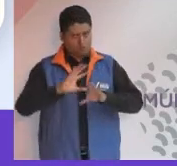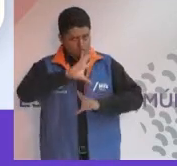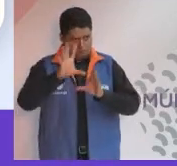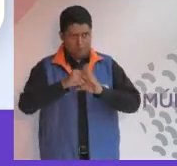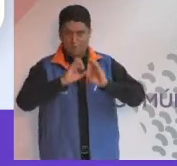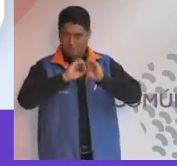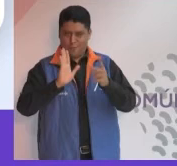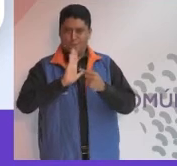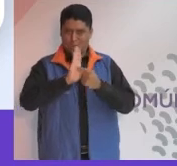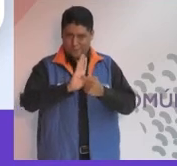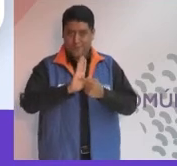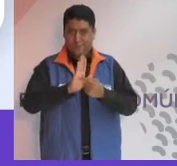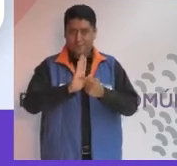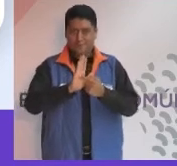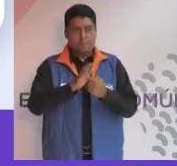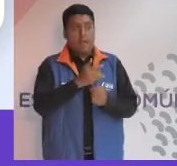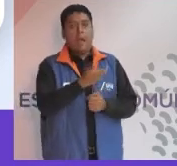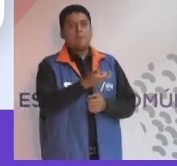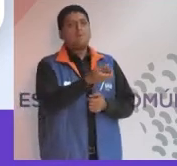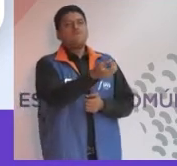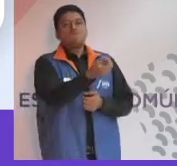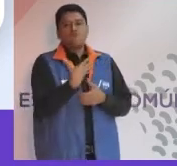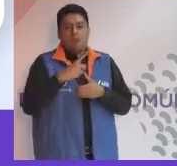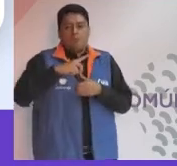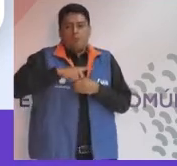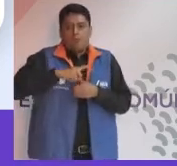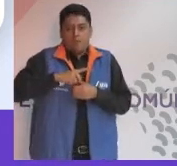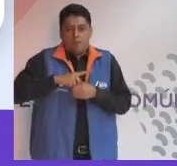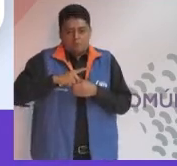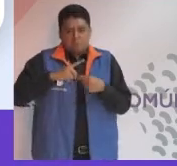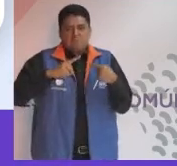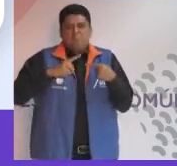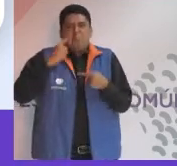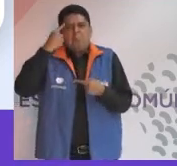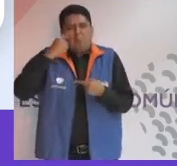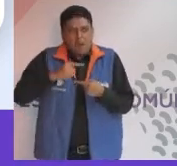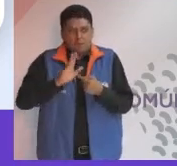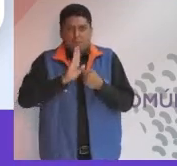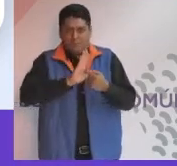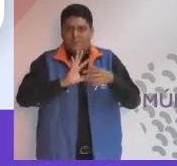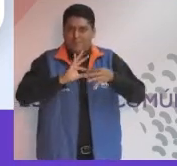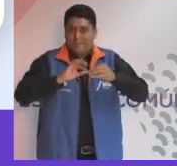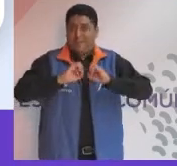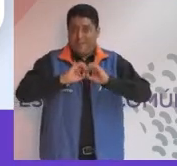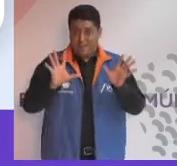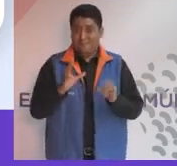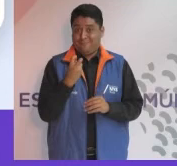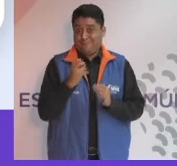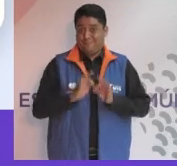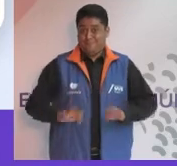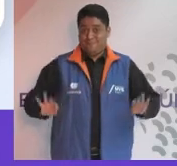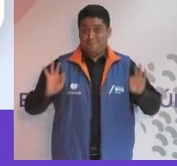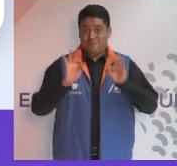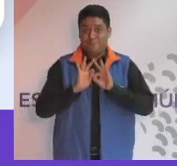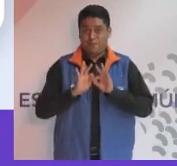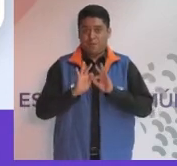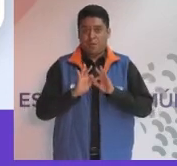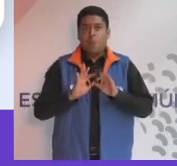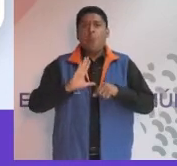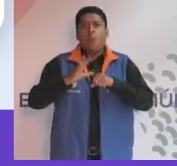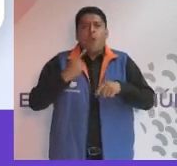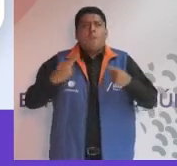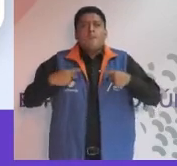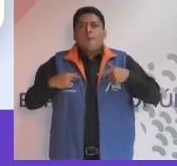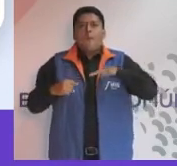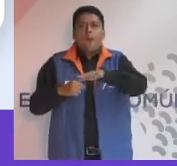vale decir que nosotros por tener un propósito social y que ya estamos dando en el mejor de los casos un beneficio a la comunidad, pues ya estamos del